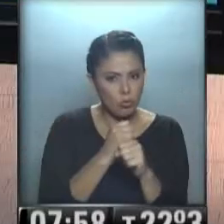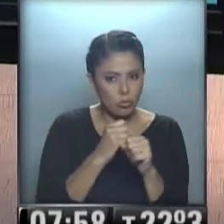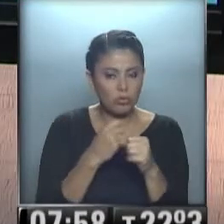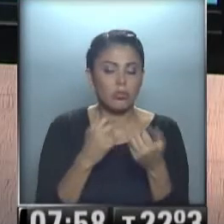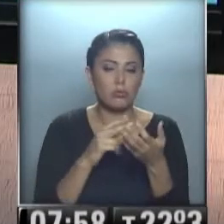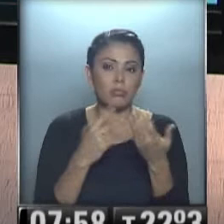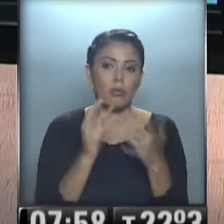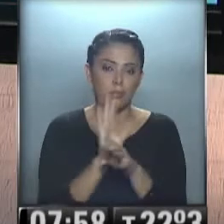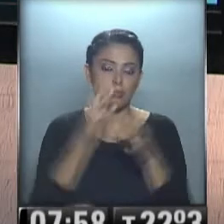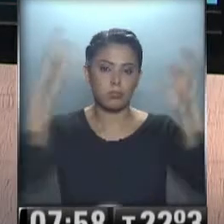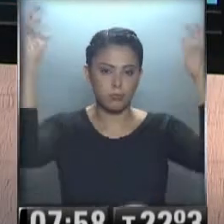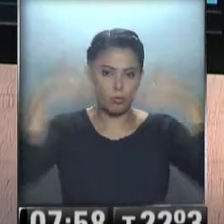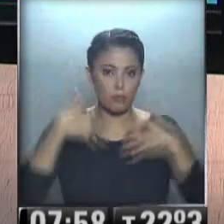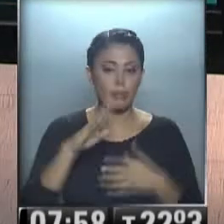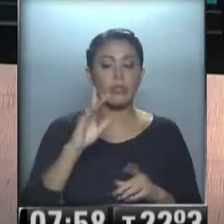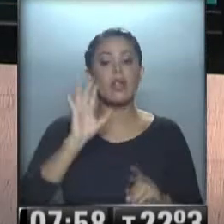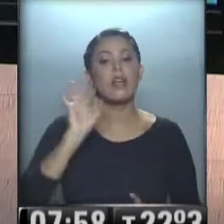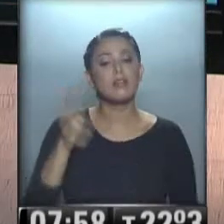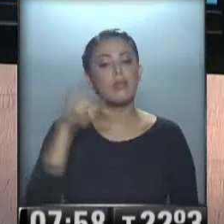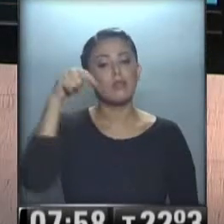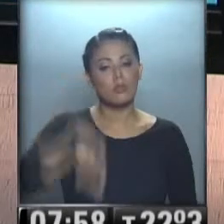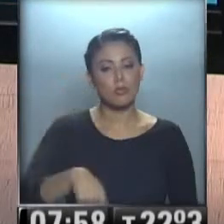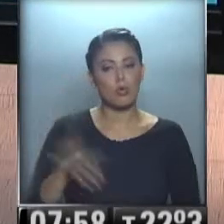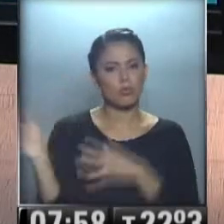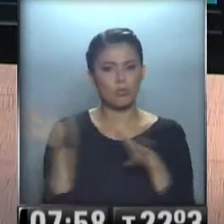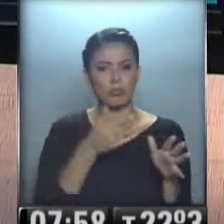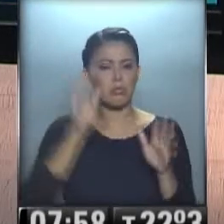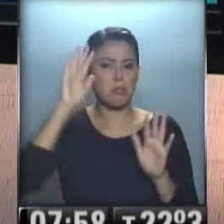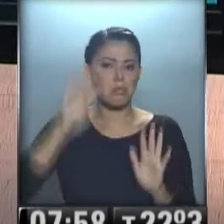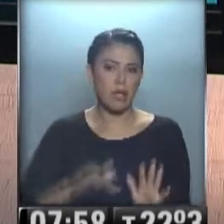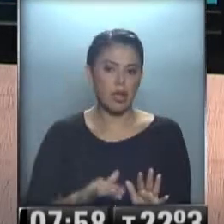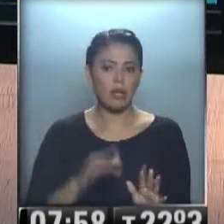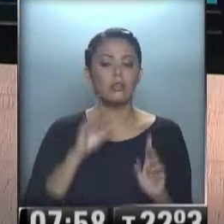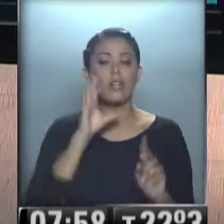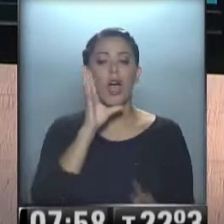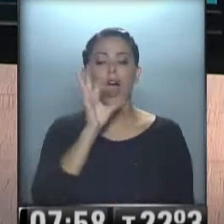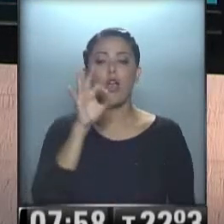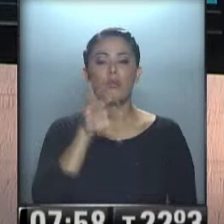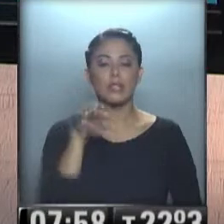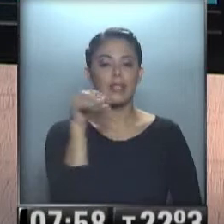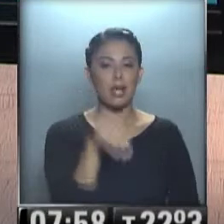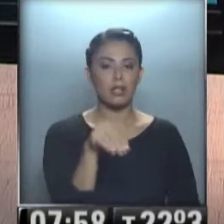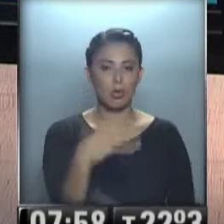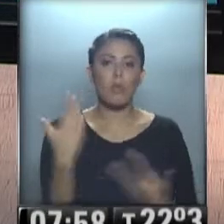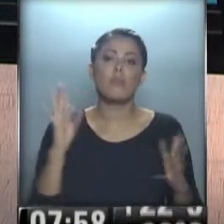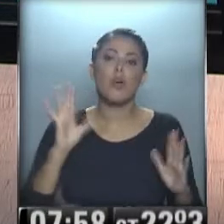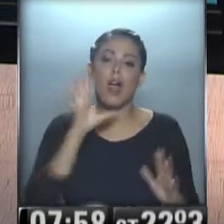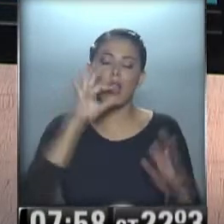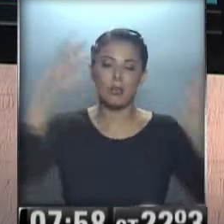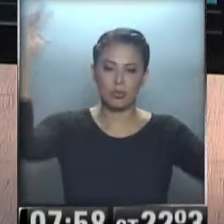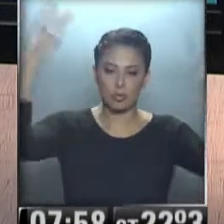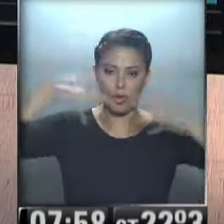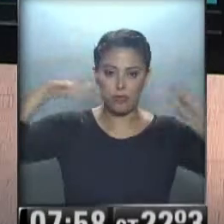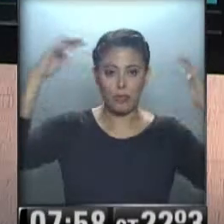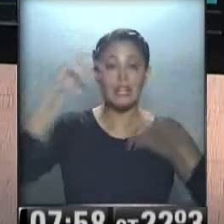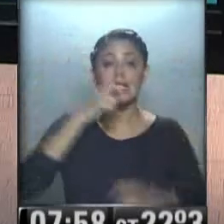la Patagonia afloja el viento de una manera llamativa. Algo ahí casi en el centro de Santa Cruz puede precipitar. Para